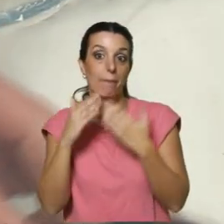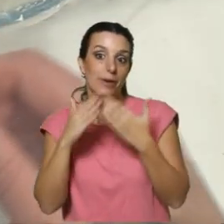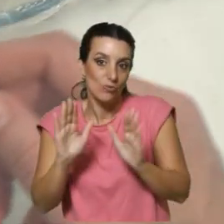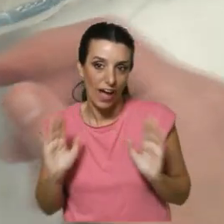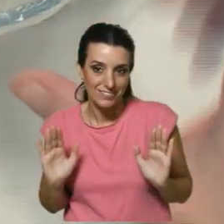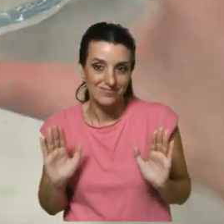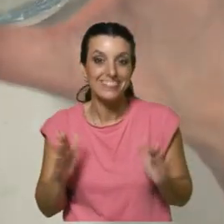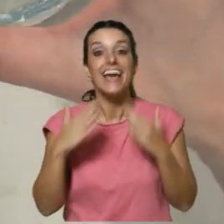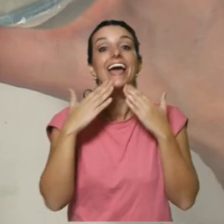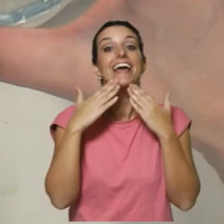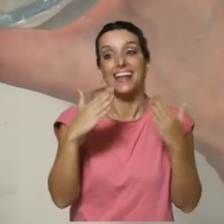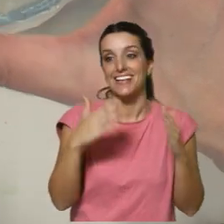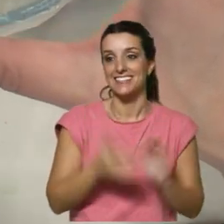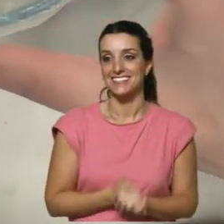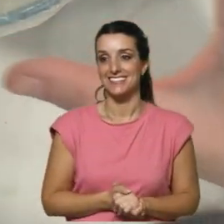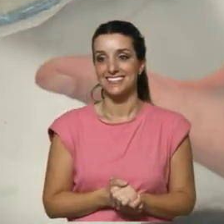encontrar. Gracias, Cecilia.